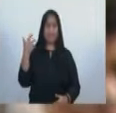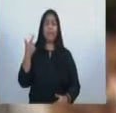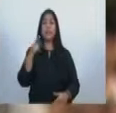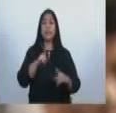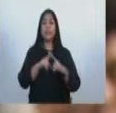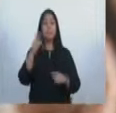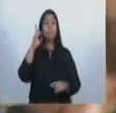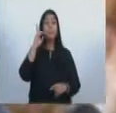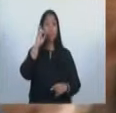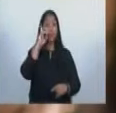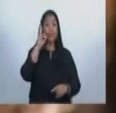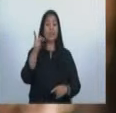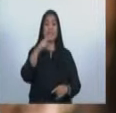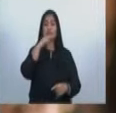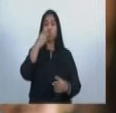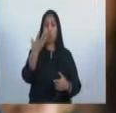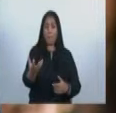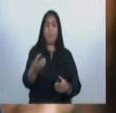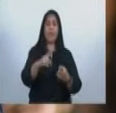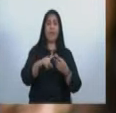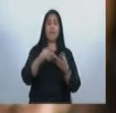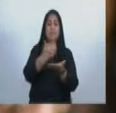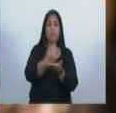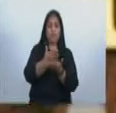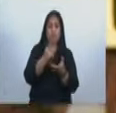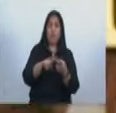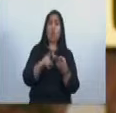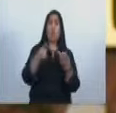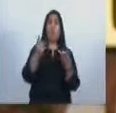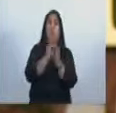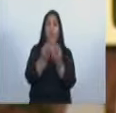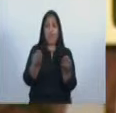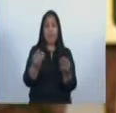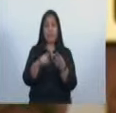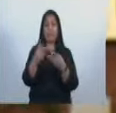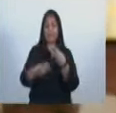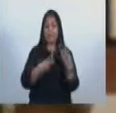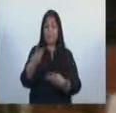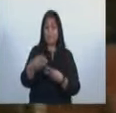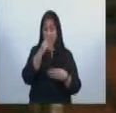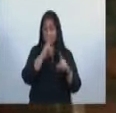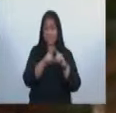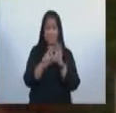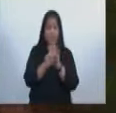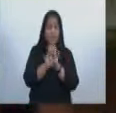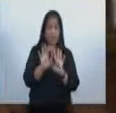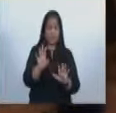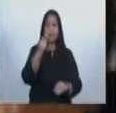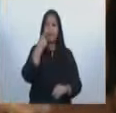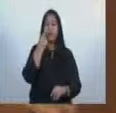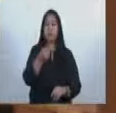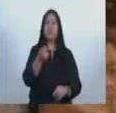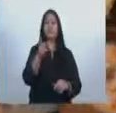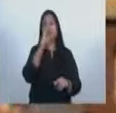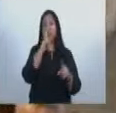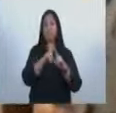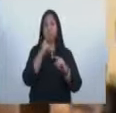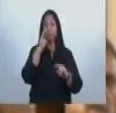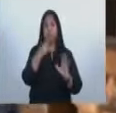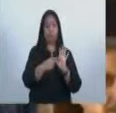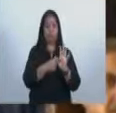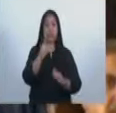de los vegetales el tomate la cebolla eh la aguacate en los mercados y eh pusimos a la